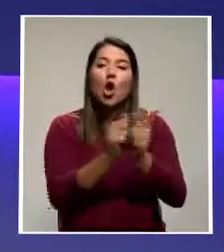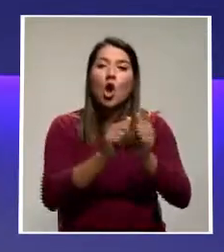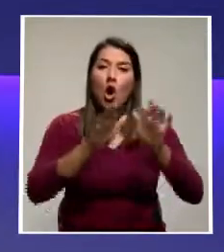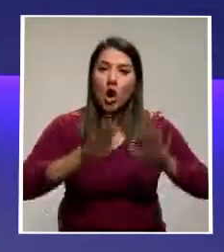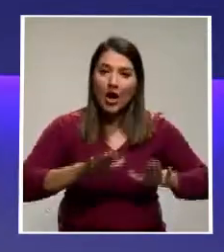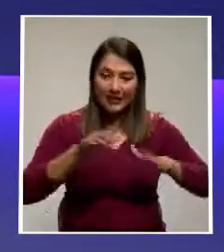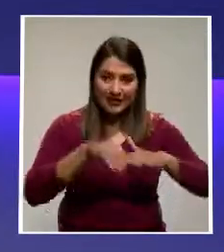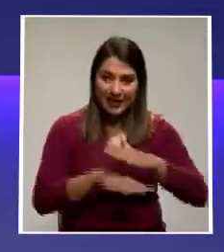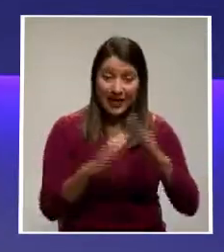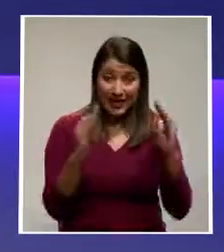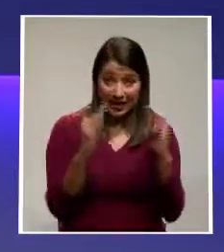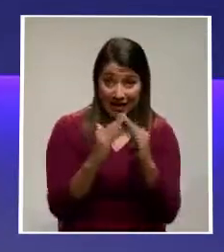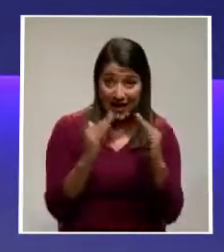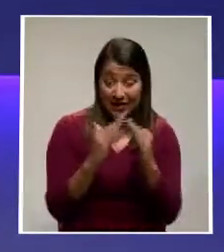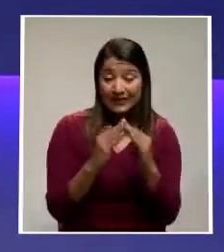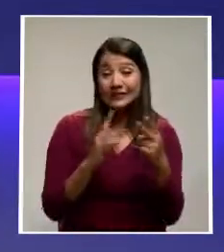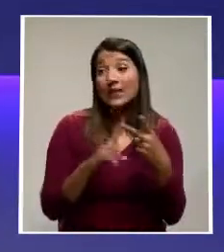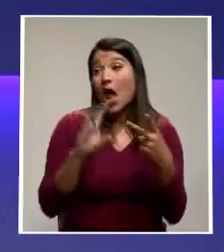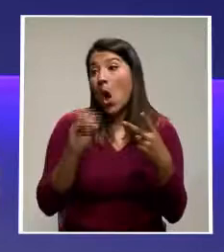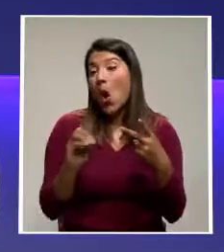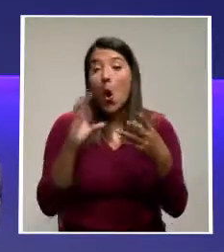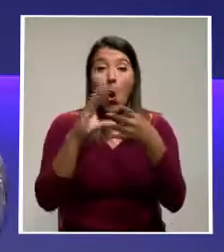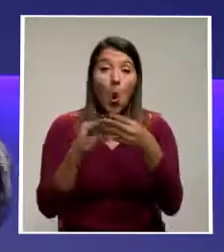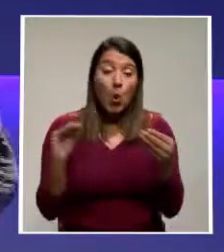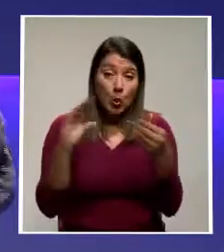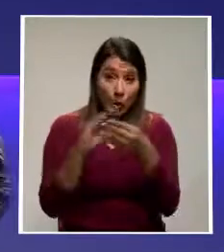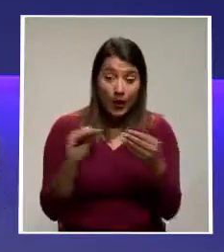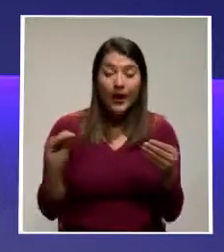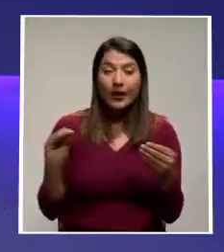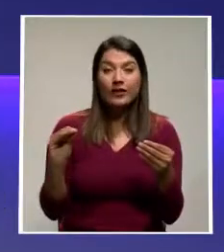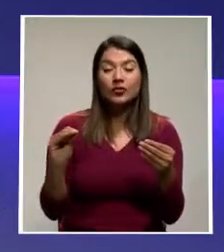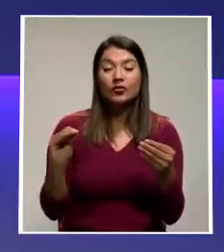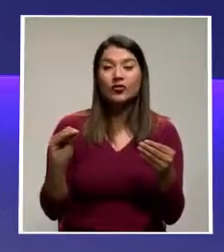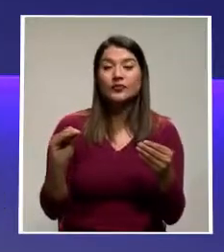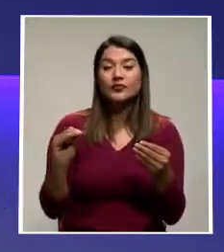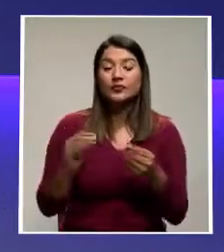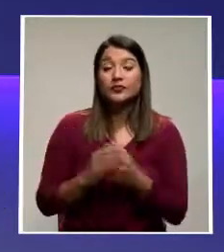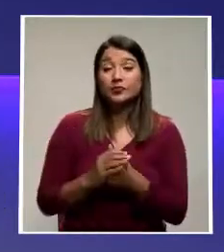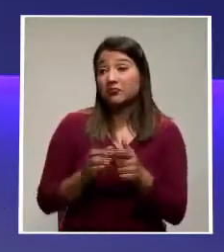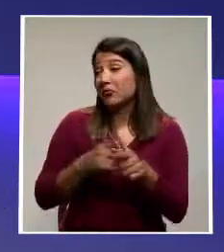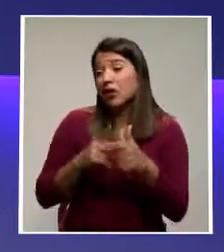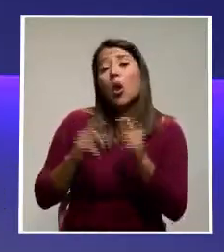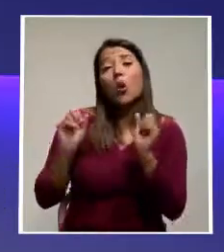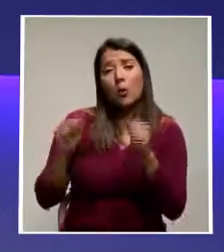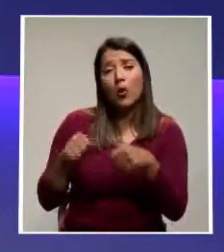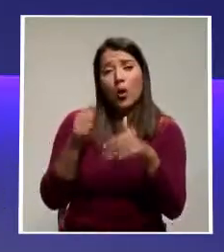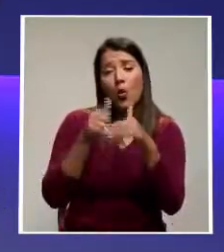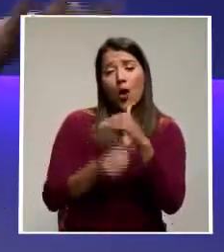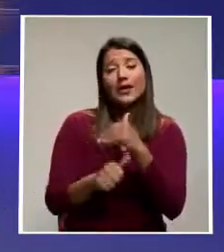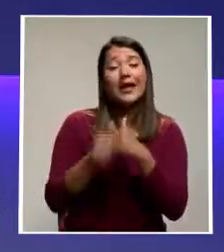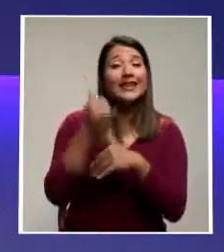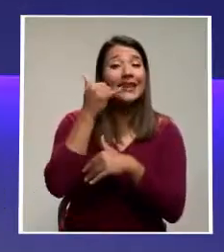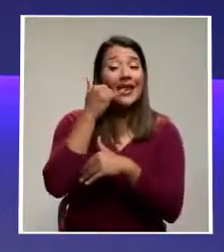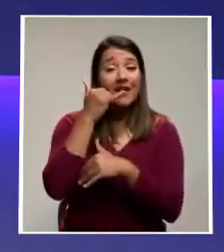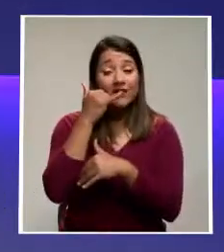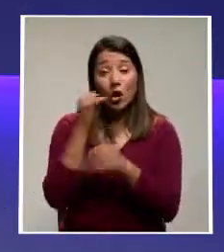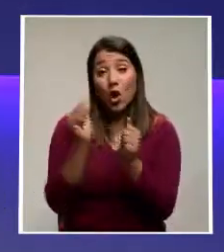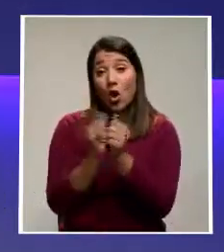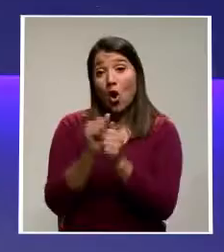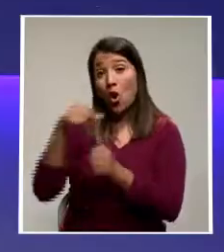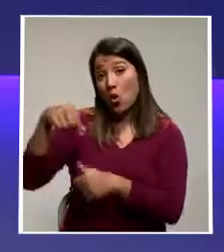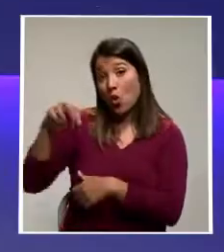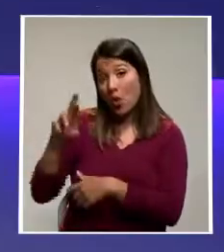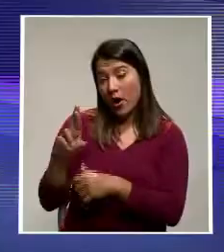los fragmentos o los cuentos que vamos a tener de las dos índoles, fragmentos y cuentos, se los pueda llevar en el celular en el QR y los disfrute. Bueno, qué